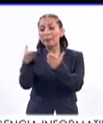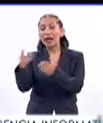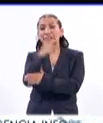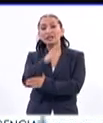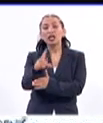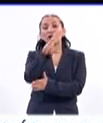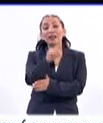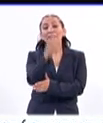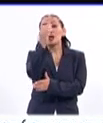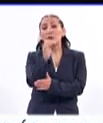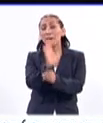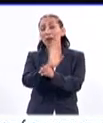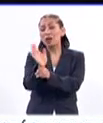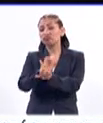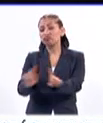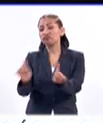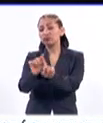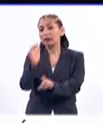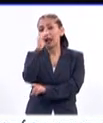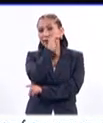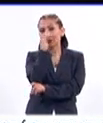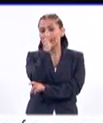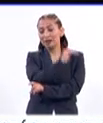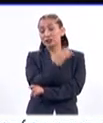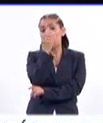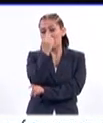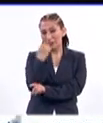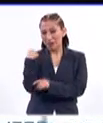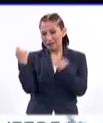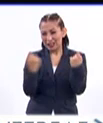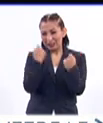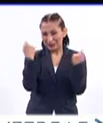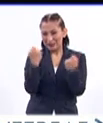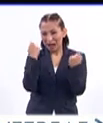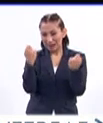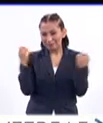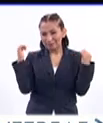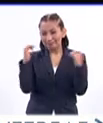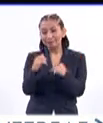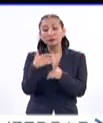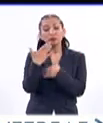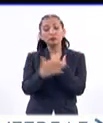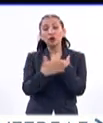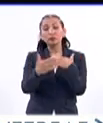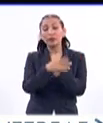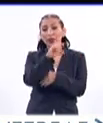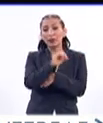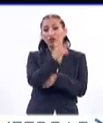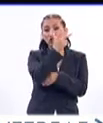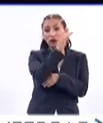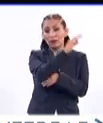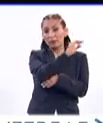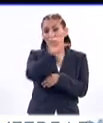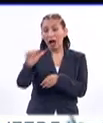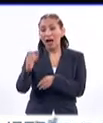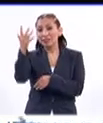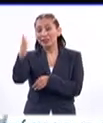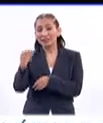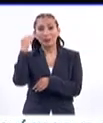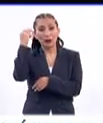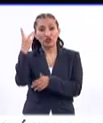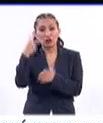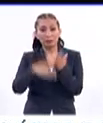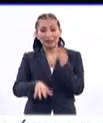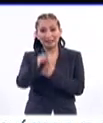más de 139 películas gratuitas. La 9ª edición de este encuentro artístico se llevará a cabo del 28 de febrero al 10 de marzo